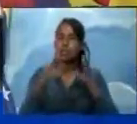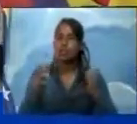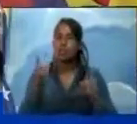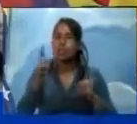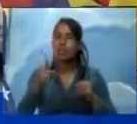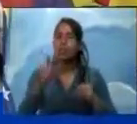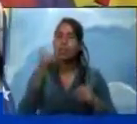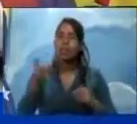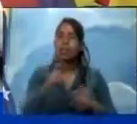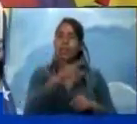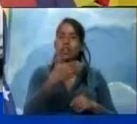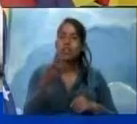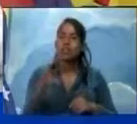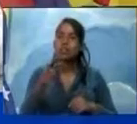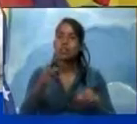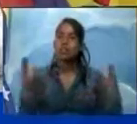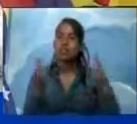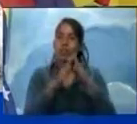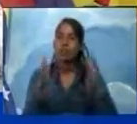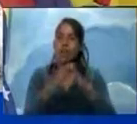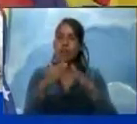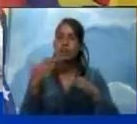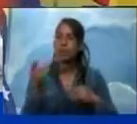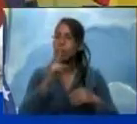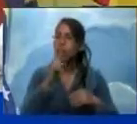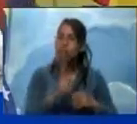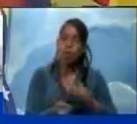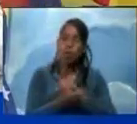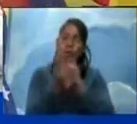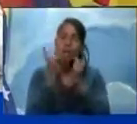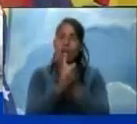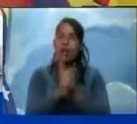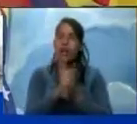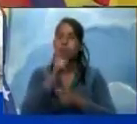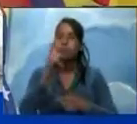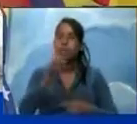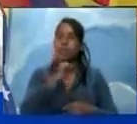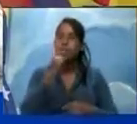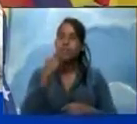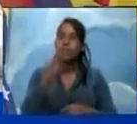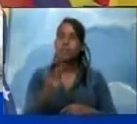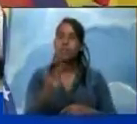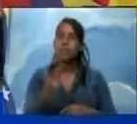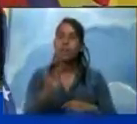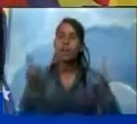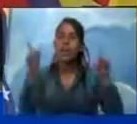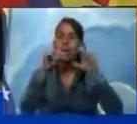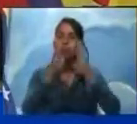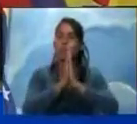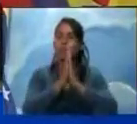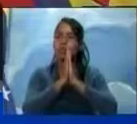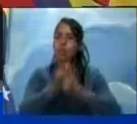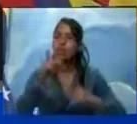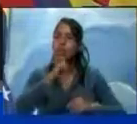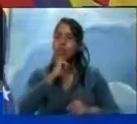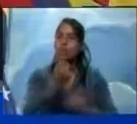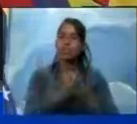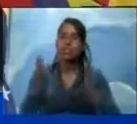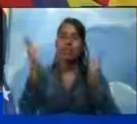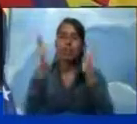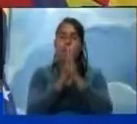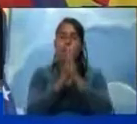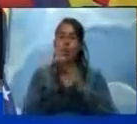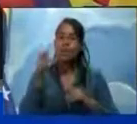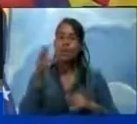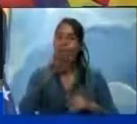cielote. La gente en su casa que no cambian el dial, que dicen el matutino, no, eso es sagrado.